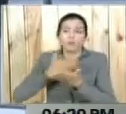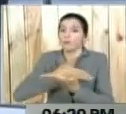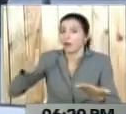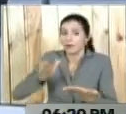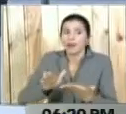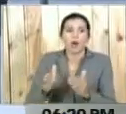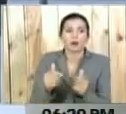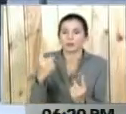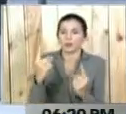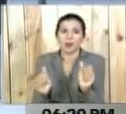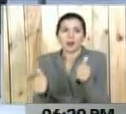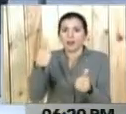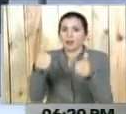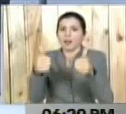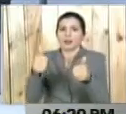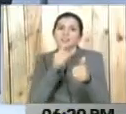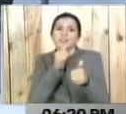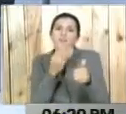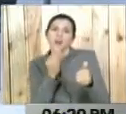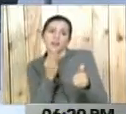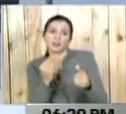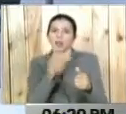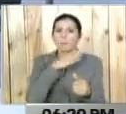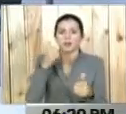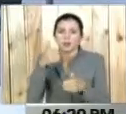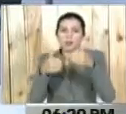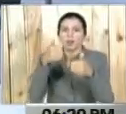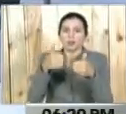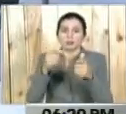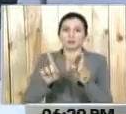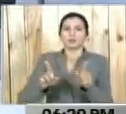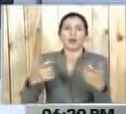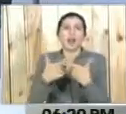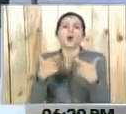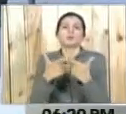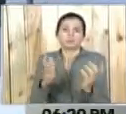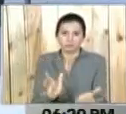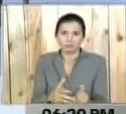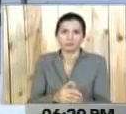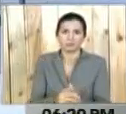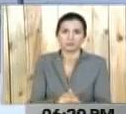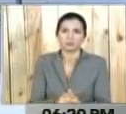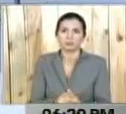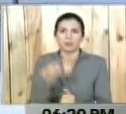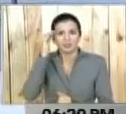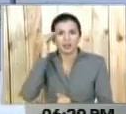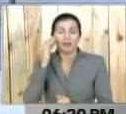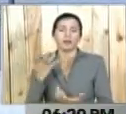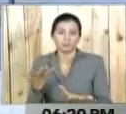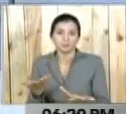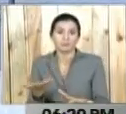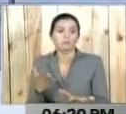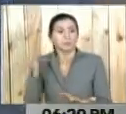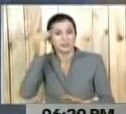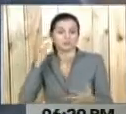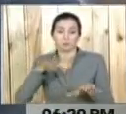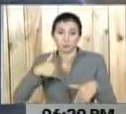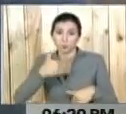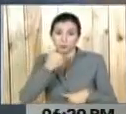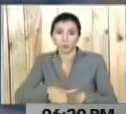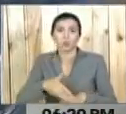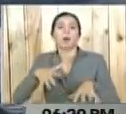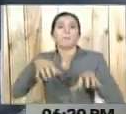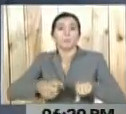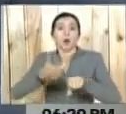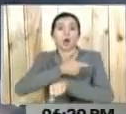que ya ellos van a direccionar pues el país y ellos van a tomar, digamos, no solamente el